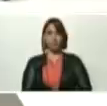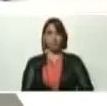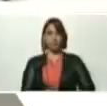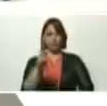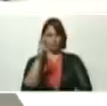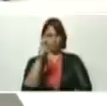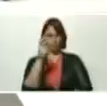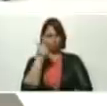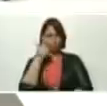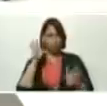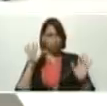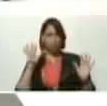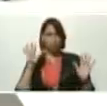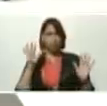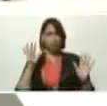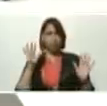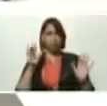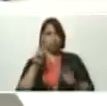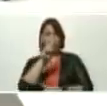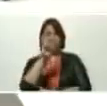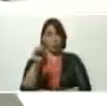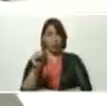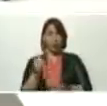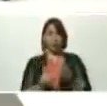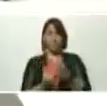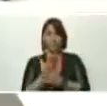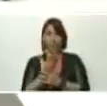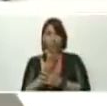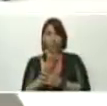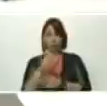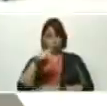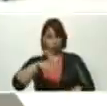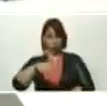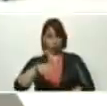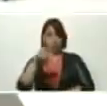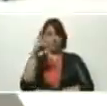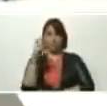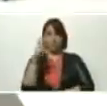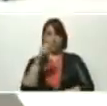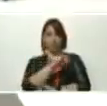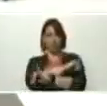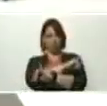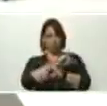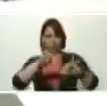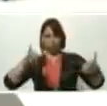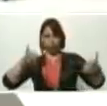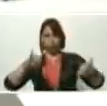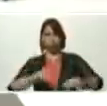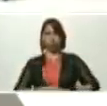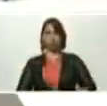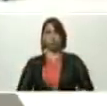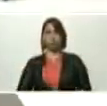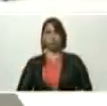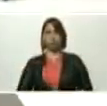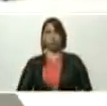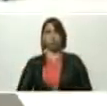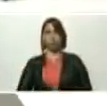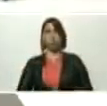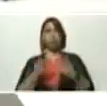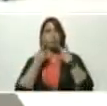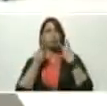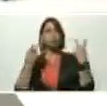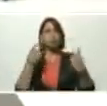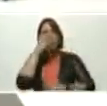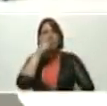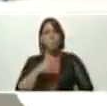viernes, el 20 de mayo, el viernes, ya definitivamente le digo a nuestro